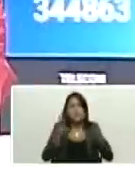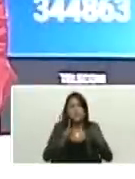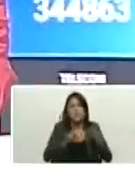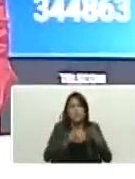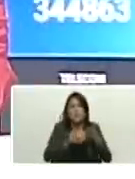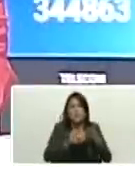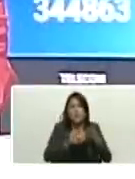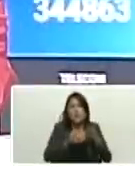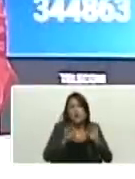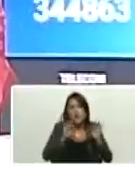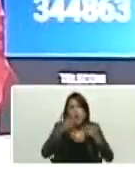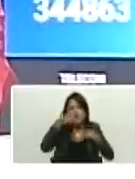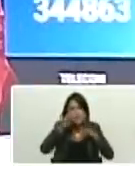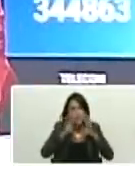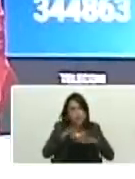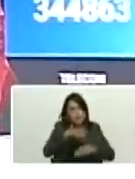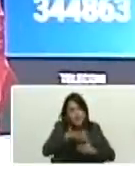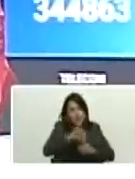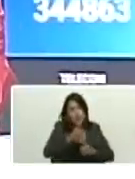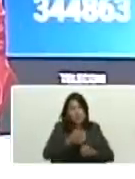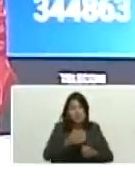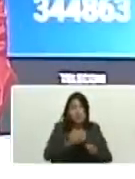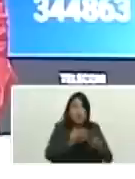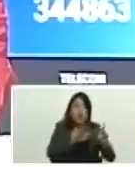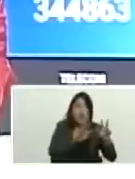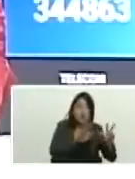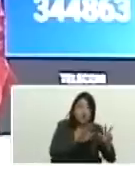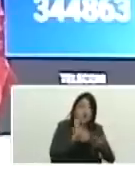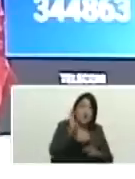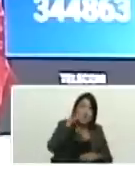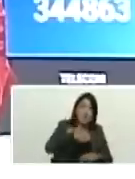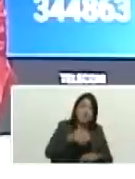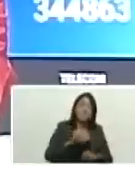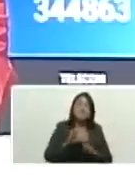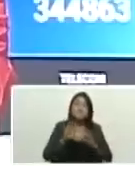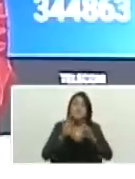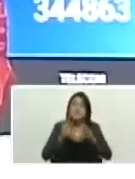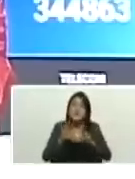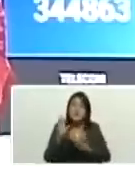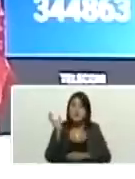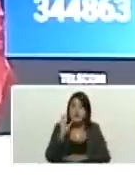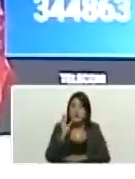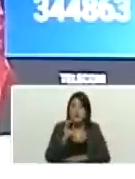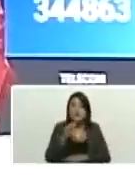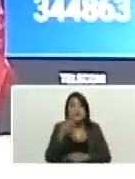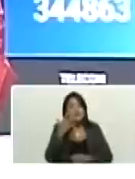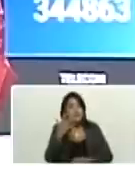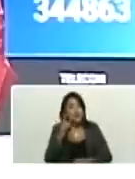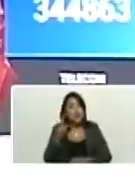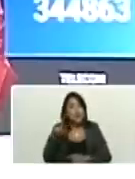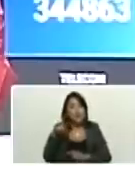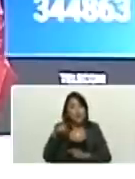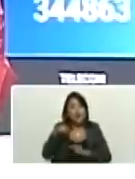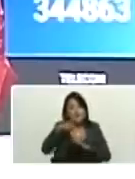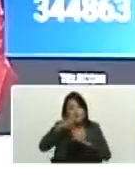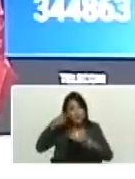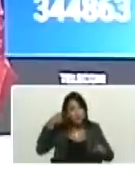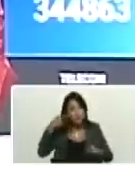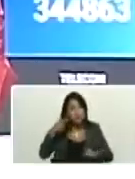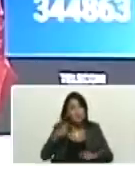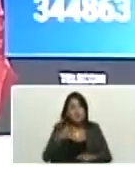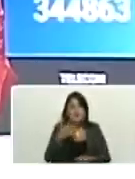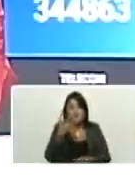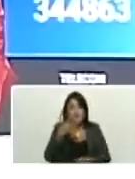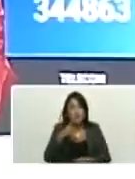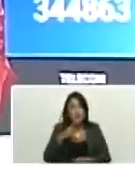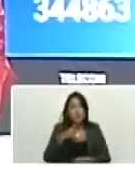salud, 8 en Aragua, 7 en Caracas, 5 en Amazonas, 5 en